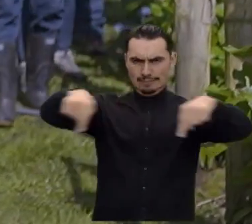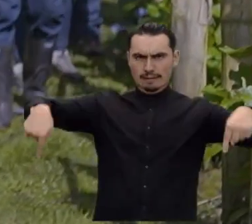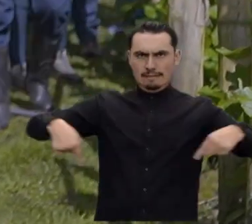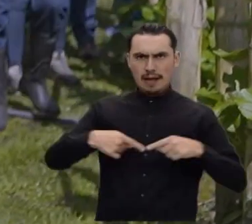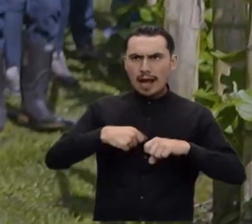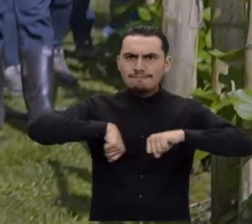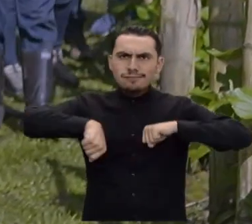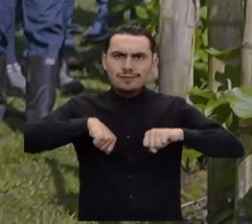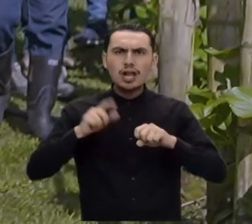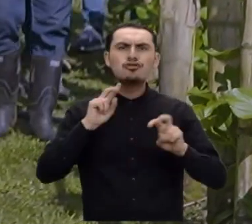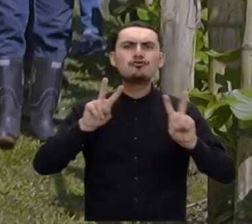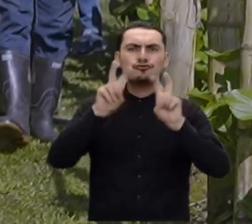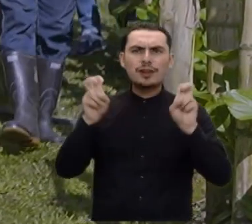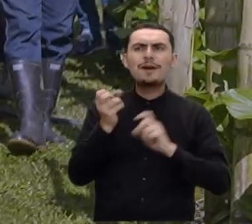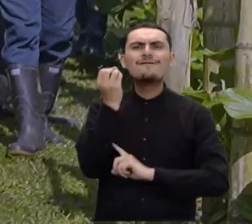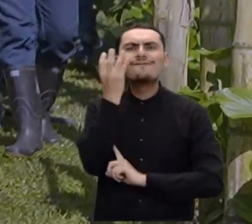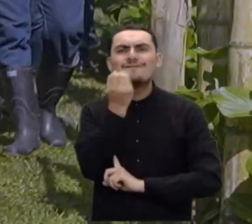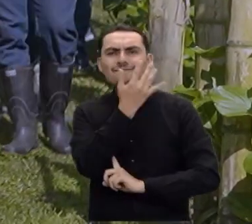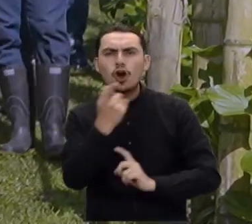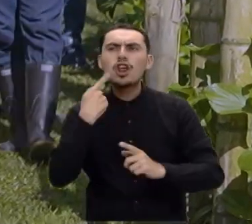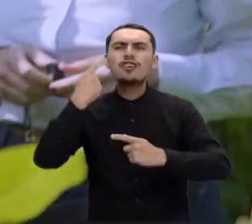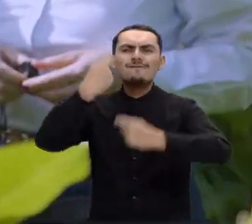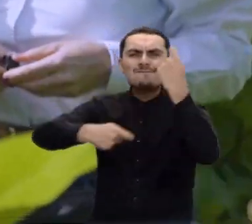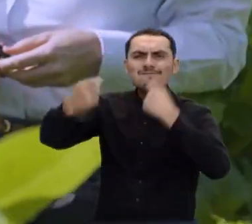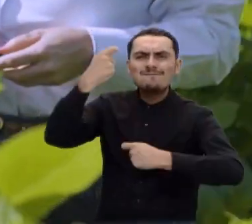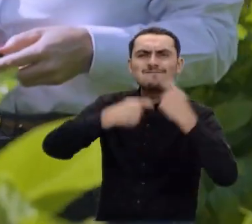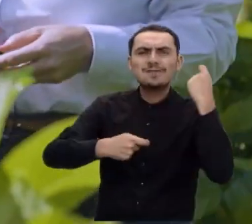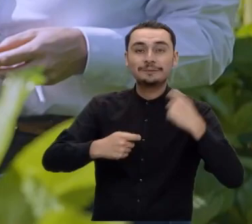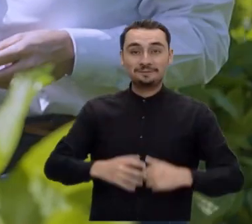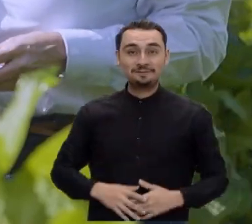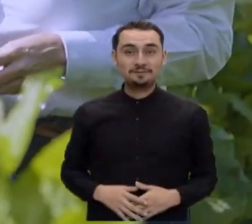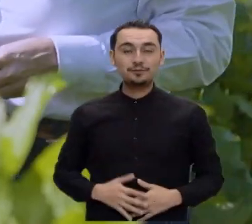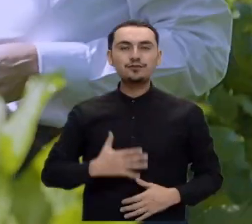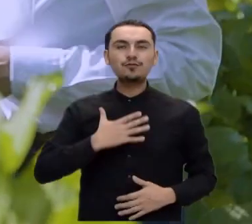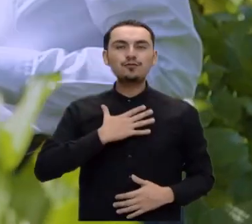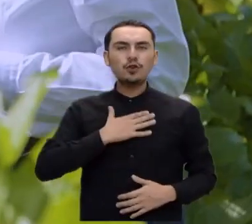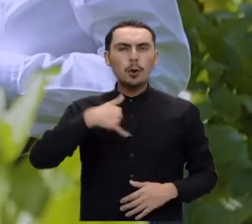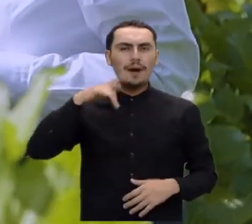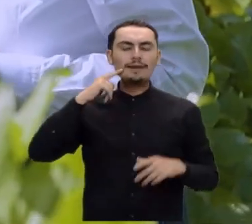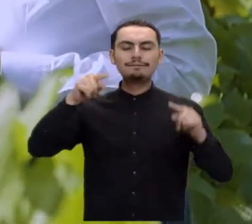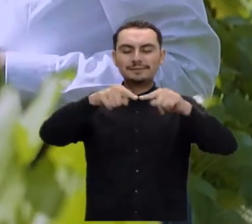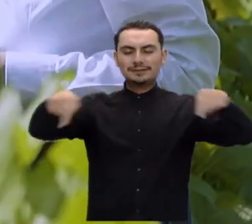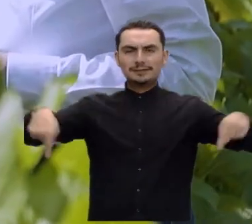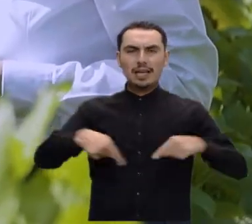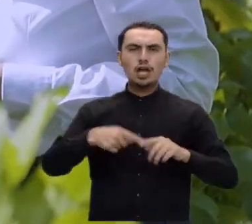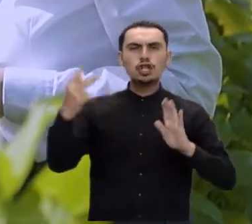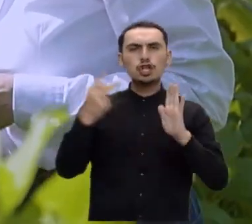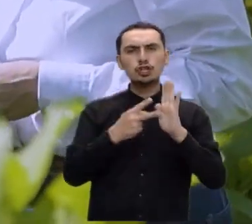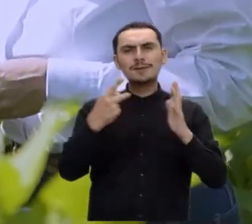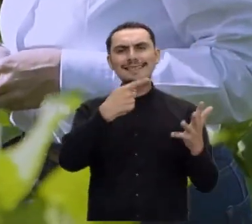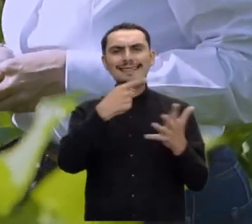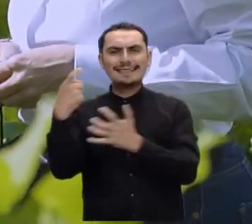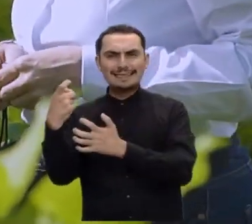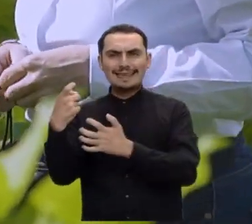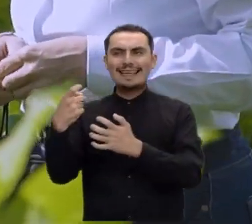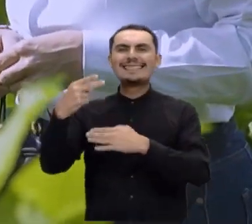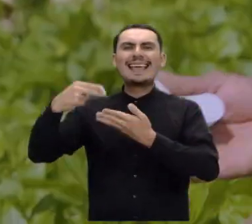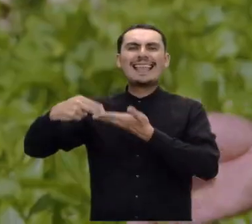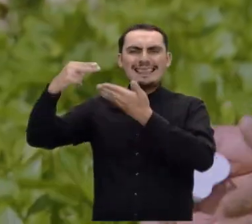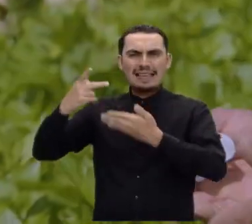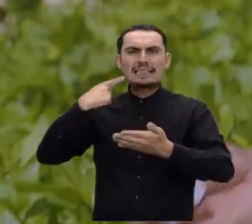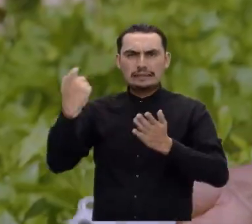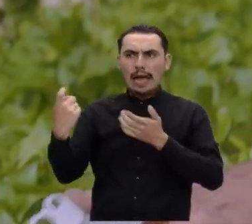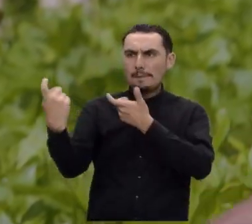área en el tema de flores y ramas de exportación. Nuestra área más o menos está en 2.600